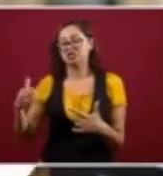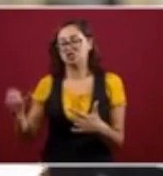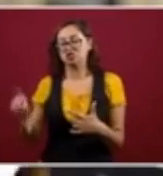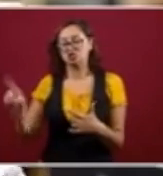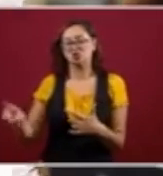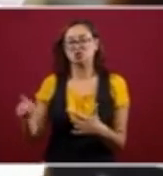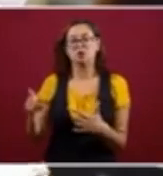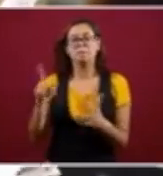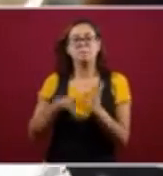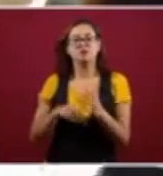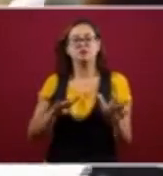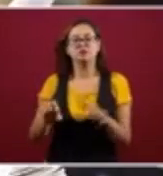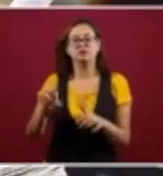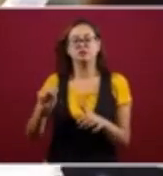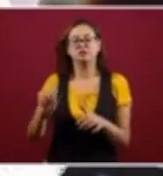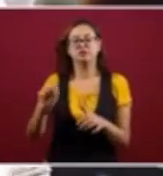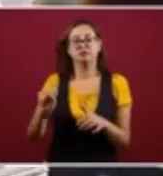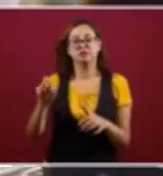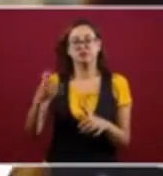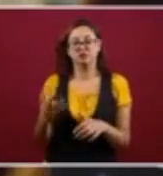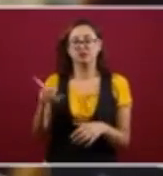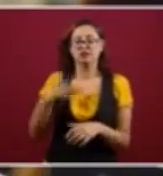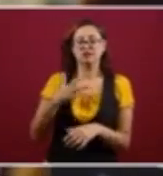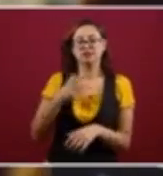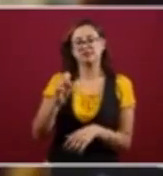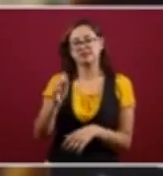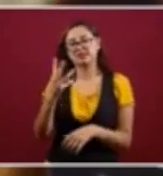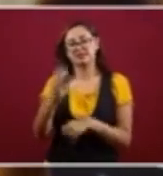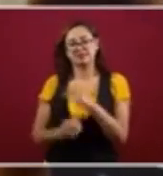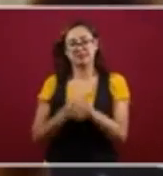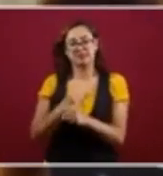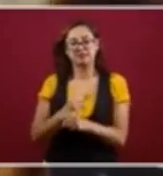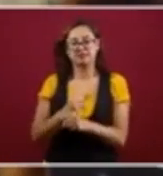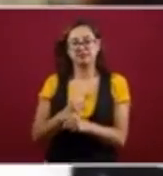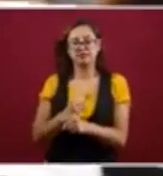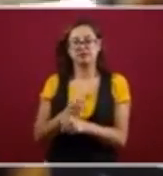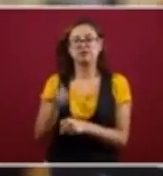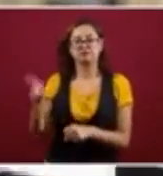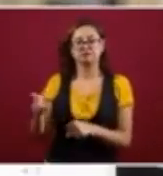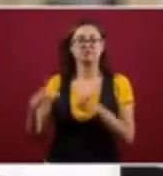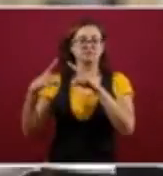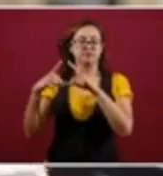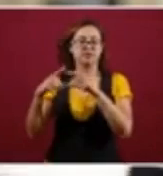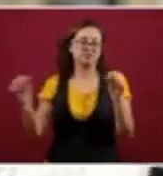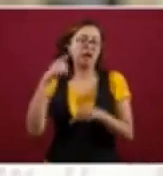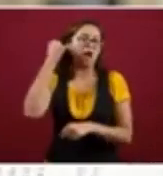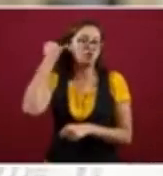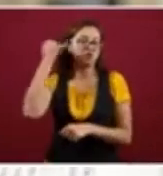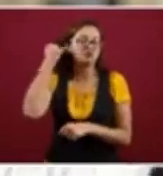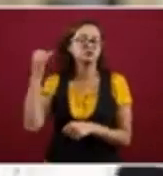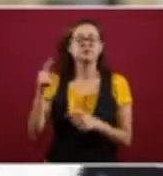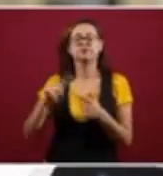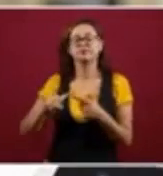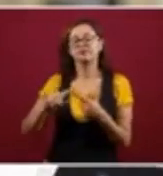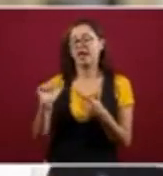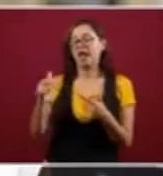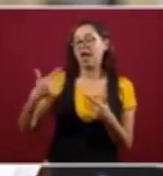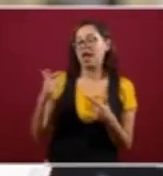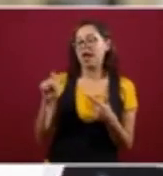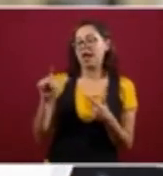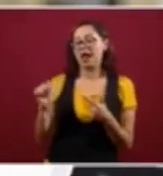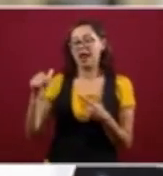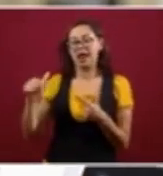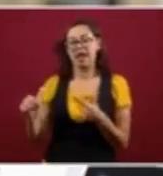septiembre de 1954, él tiene 63 años, primer ministro de Japón. Angela Merkel nació